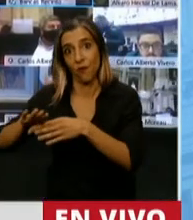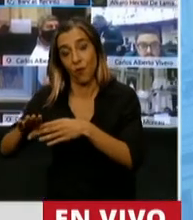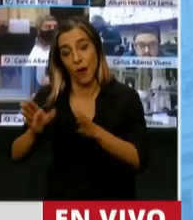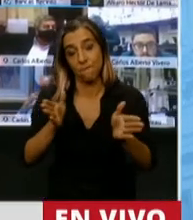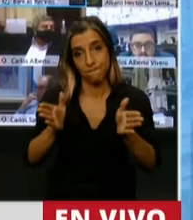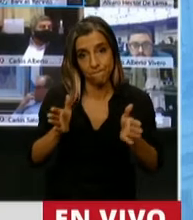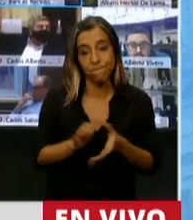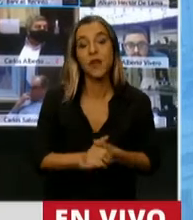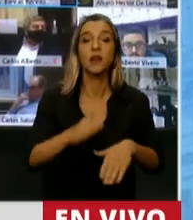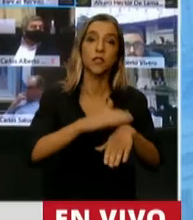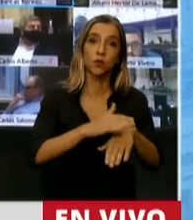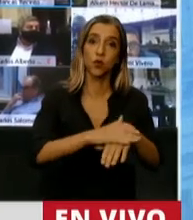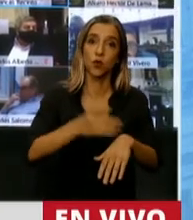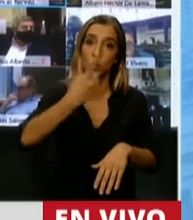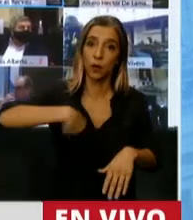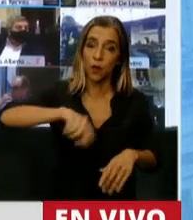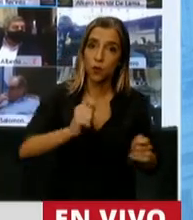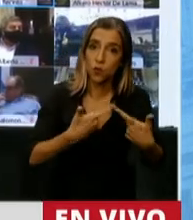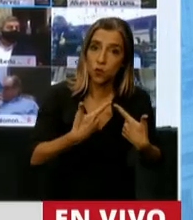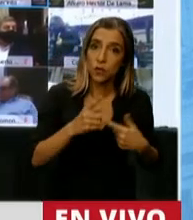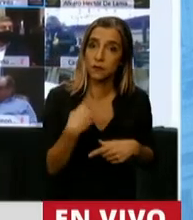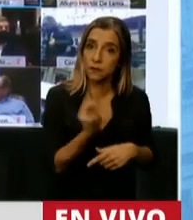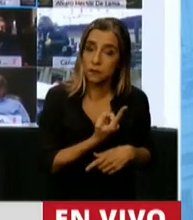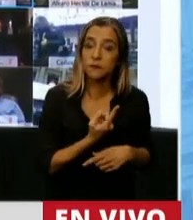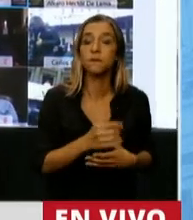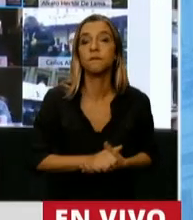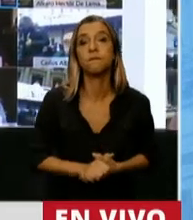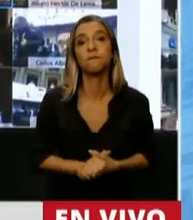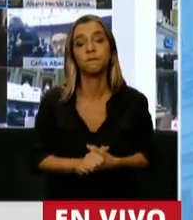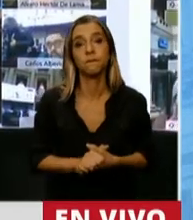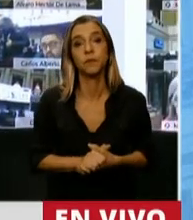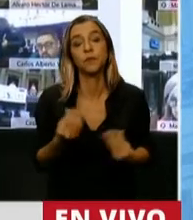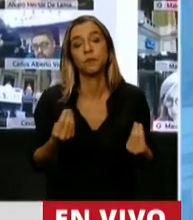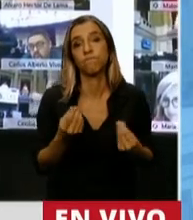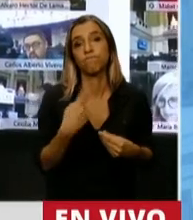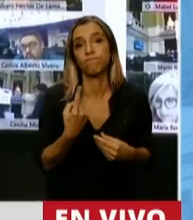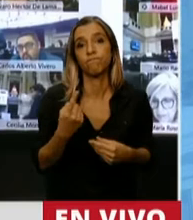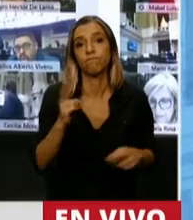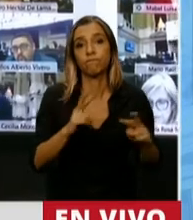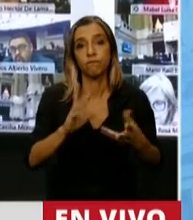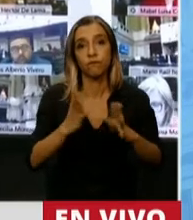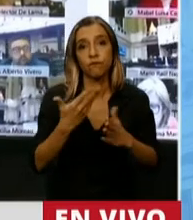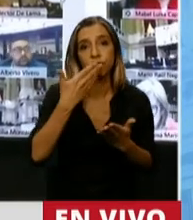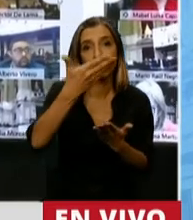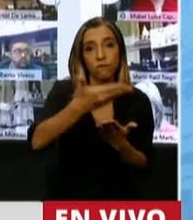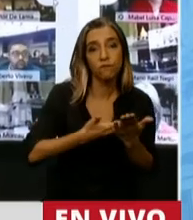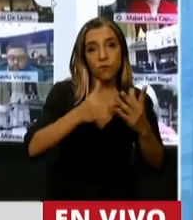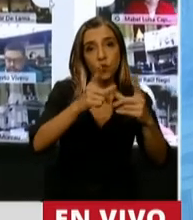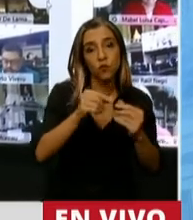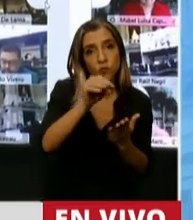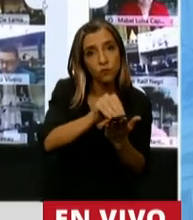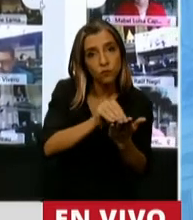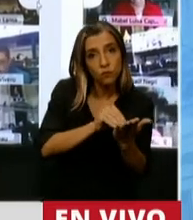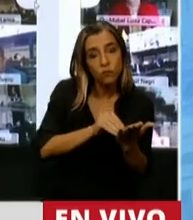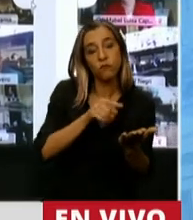Responsabilidad de la clase política a la hora de plasmar en números algo que es importante y sabemos todos